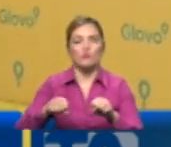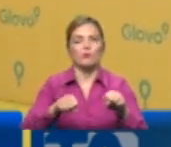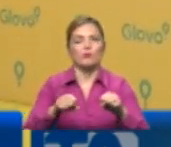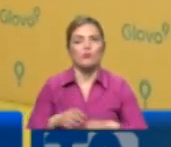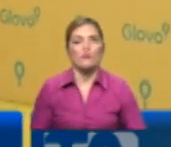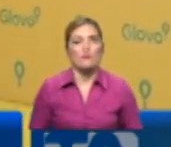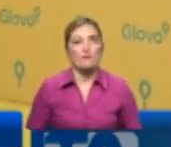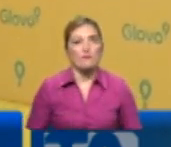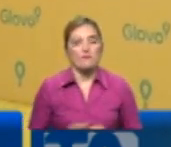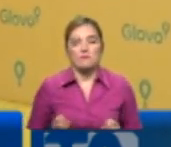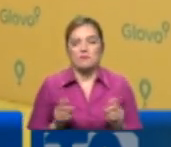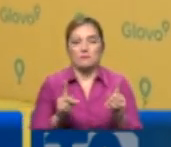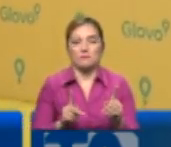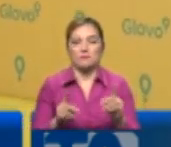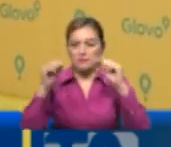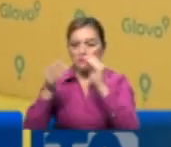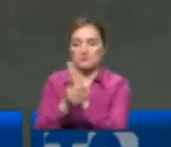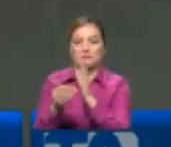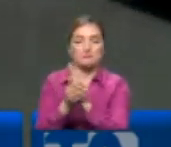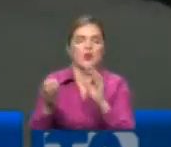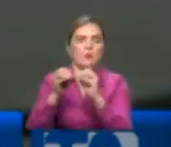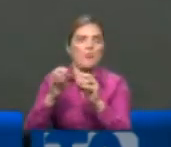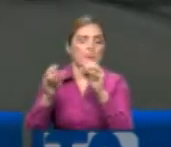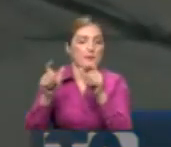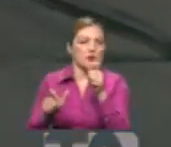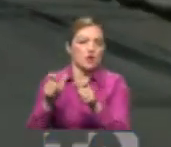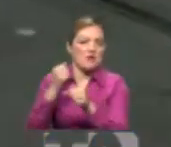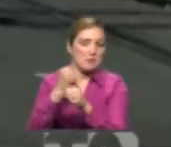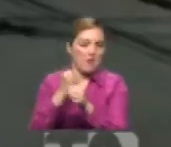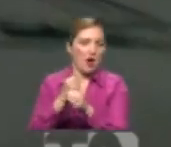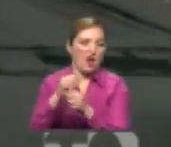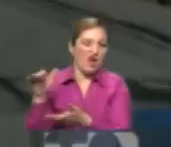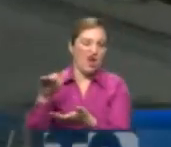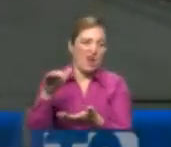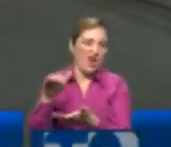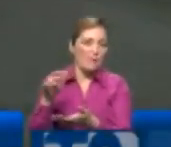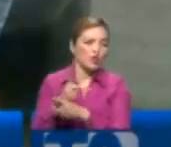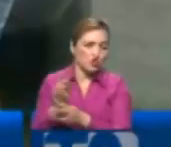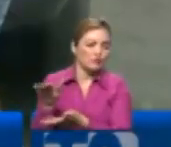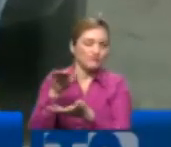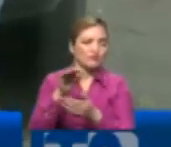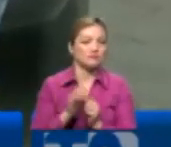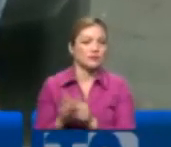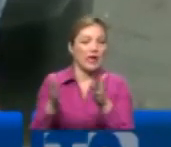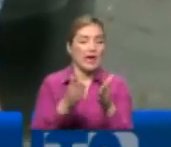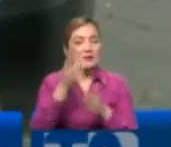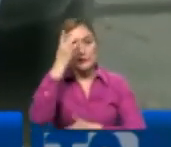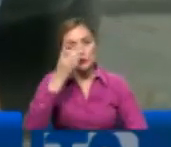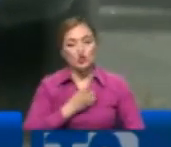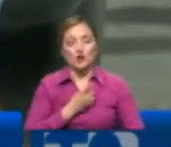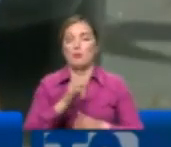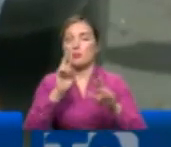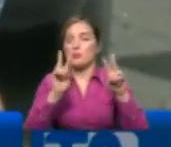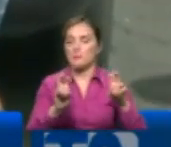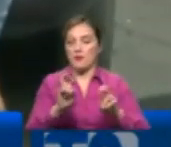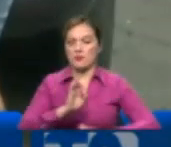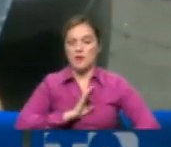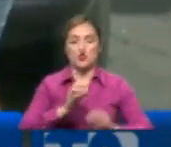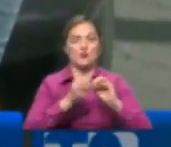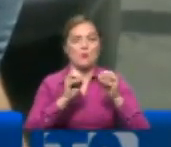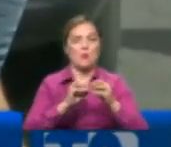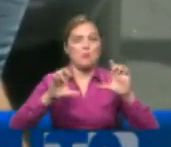digamos abrir la llave para reclutar más repartidores para la vigencia de esta medida habrá que decir algunos temas técnicos como el número de placas según